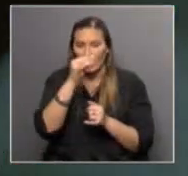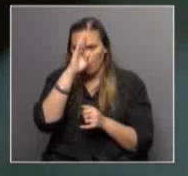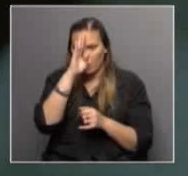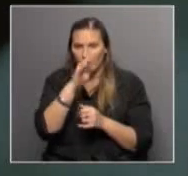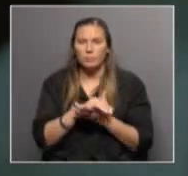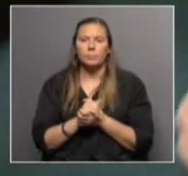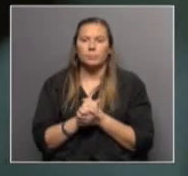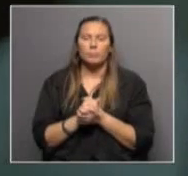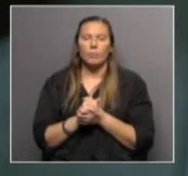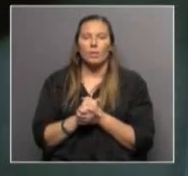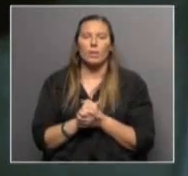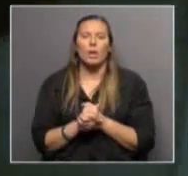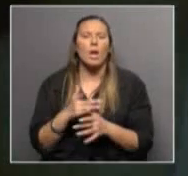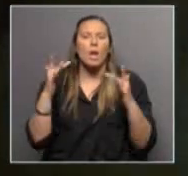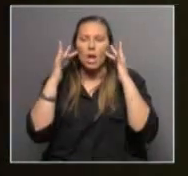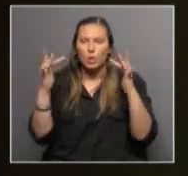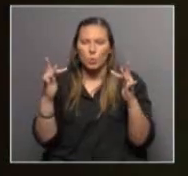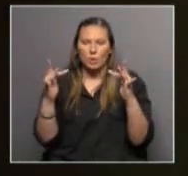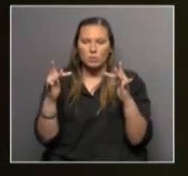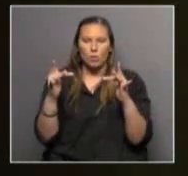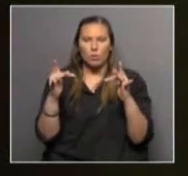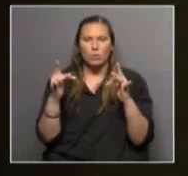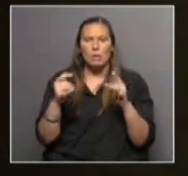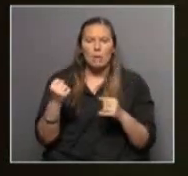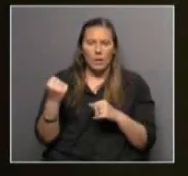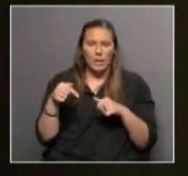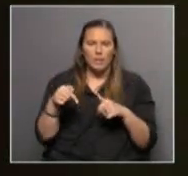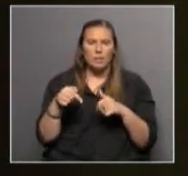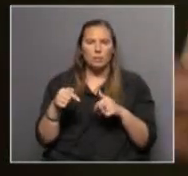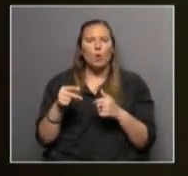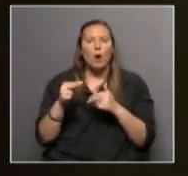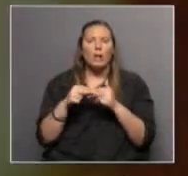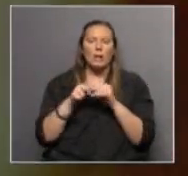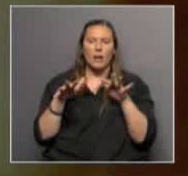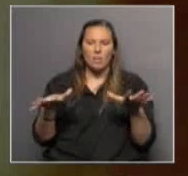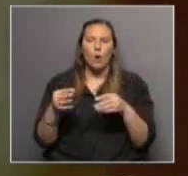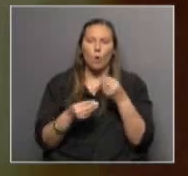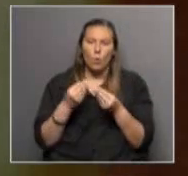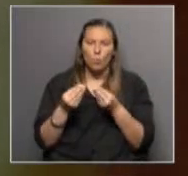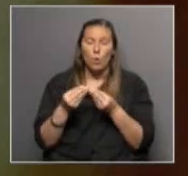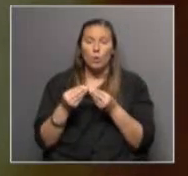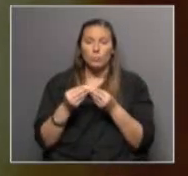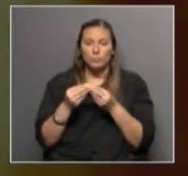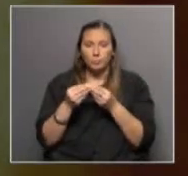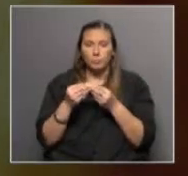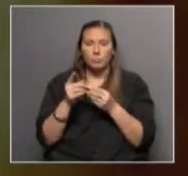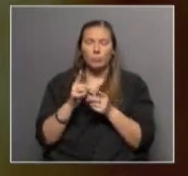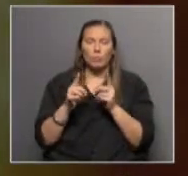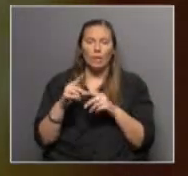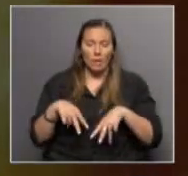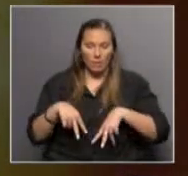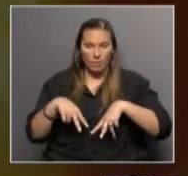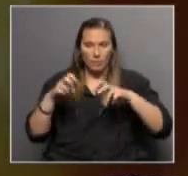que factor tiene la educación en esto qué peso tienen la educación en esto del uso de las redes bueno una cosa que varios estudios